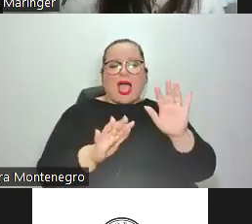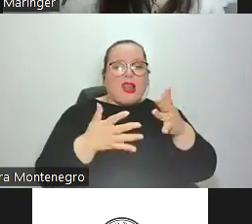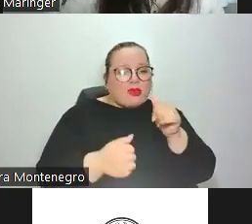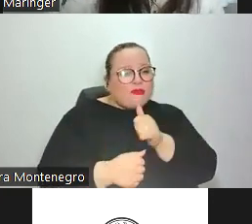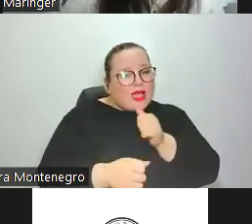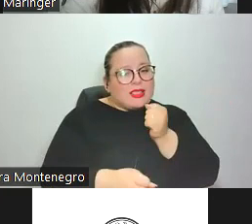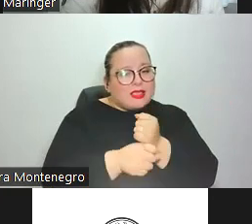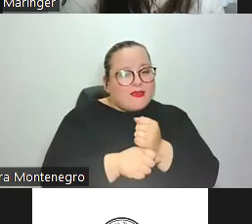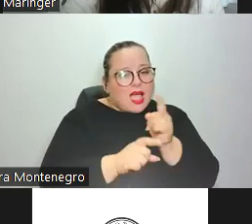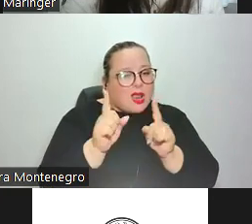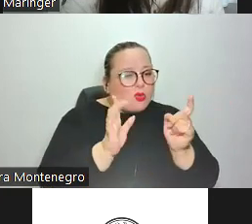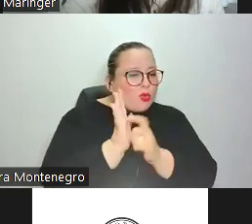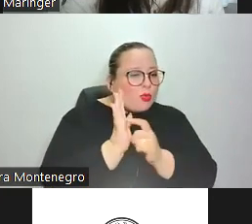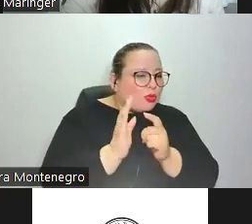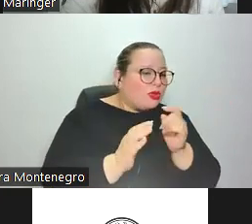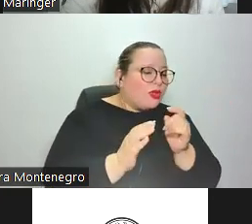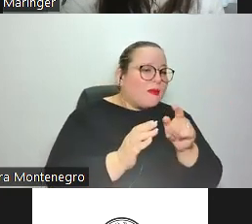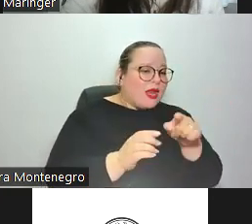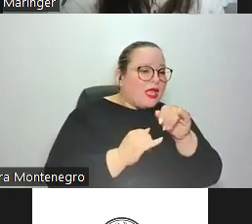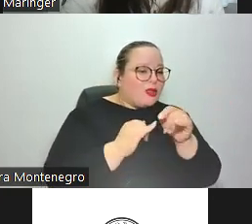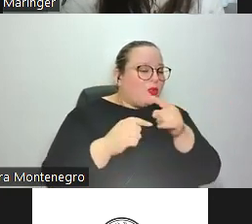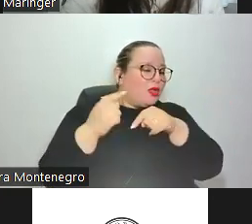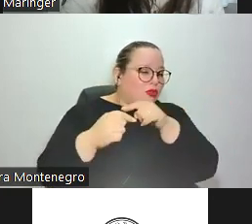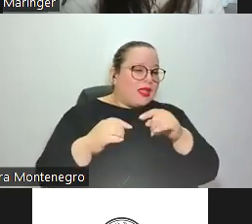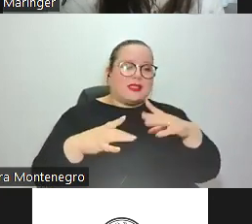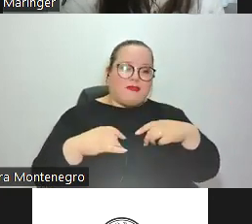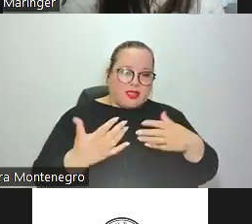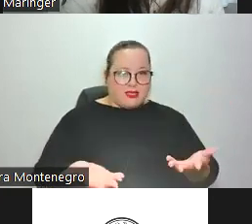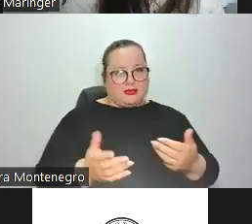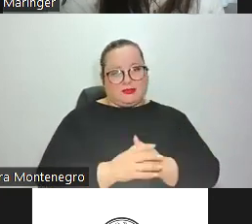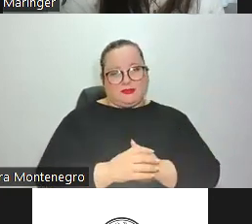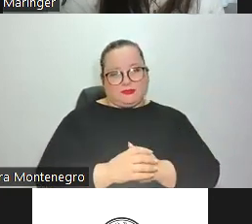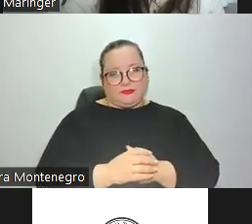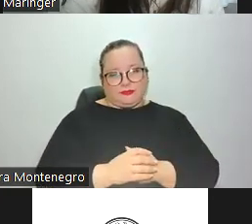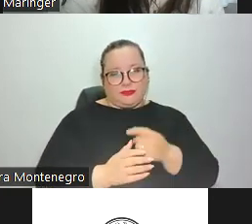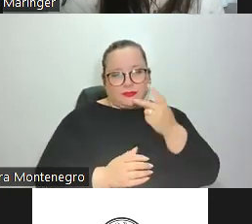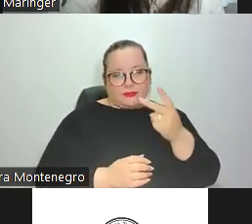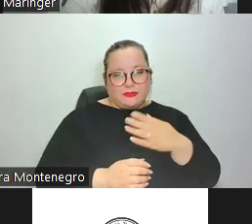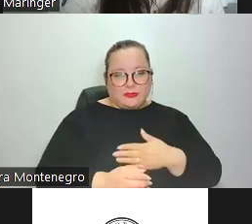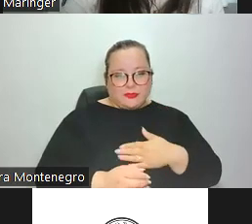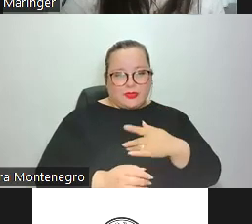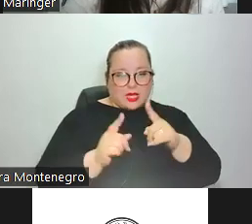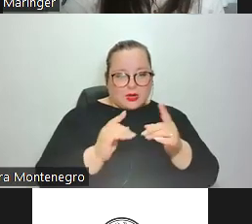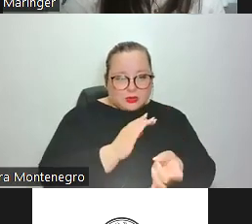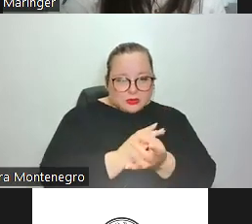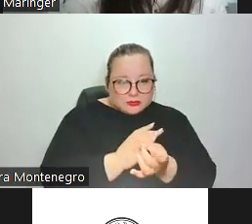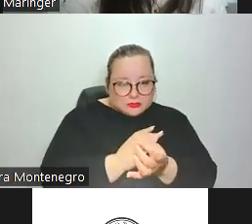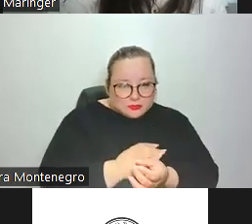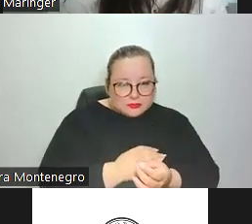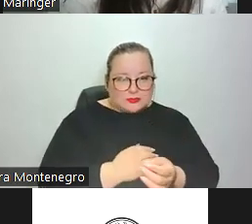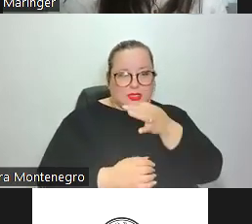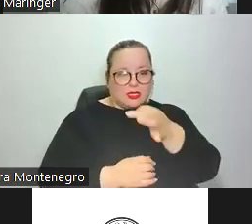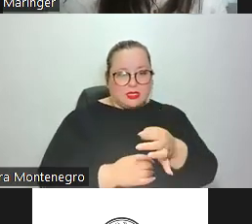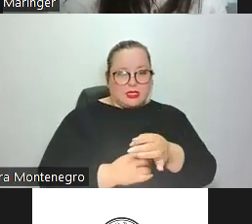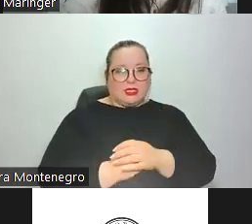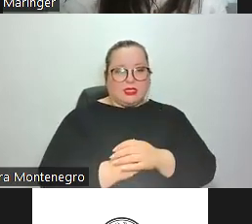ciertos puntos para que esa historia sea una historia feliz. Mira, me encanta lo que están comentando, Paola. ¿Te fijas todo lo que